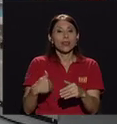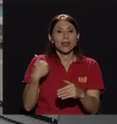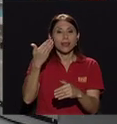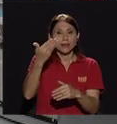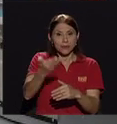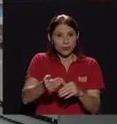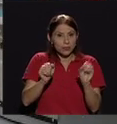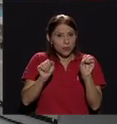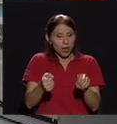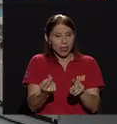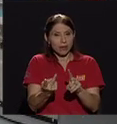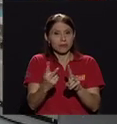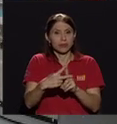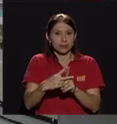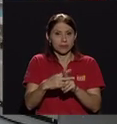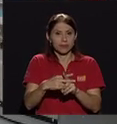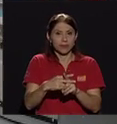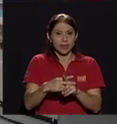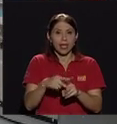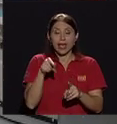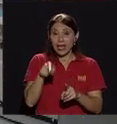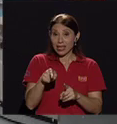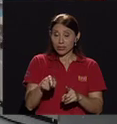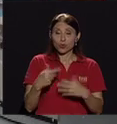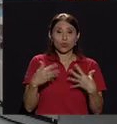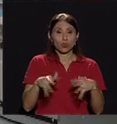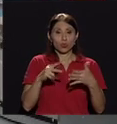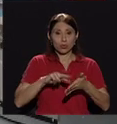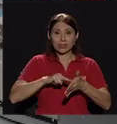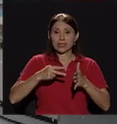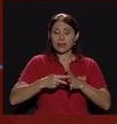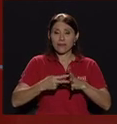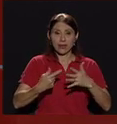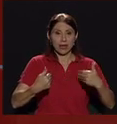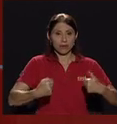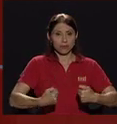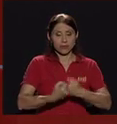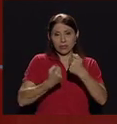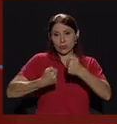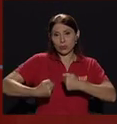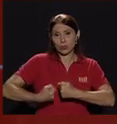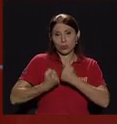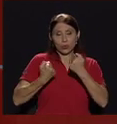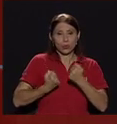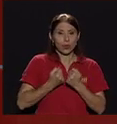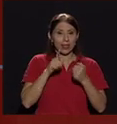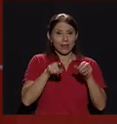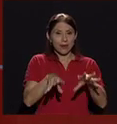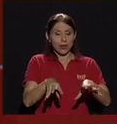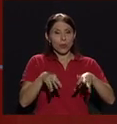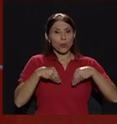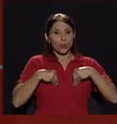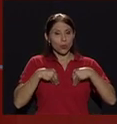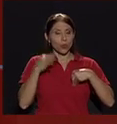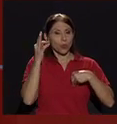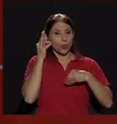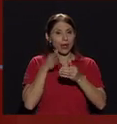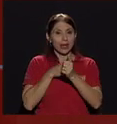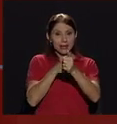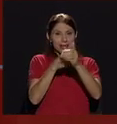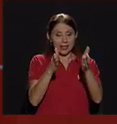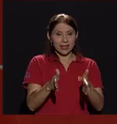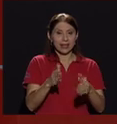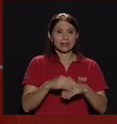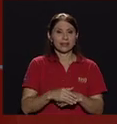ejercicio de ese cargo respectivo, es cada vez más el reto que tienen los liderazgos femeninos. Y para